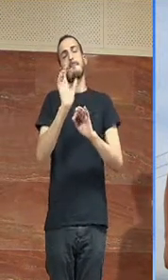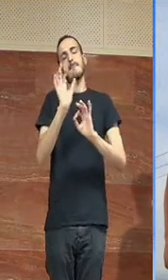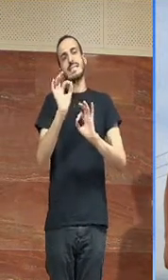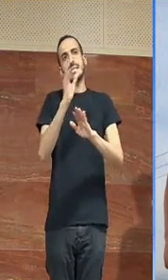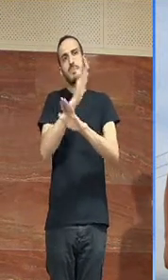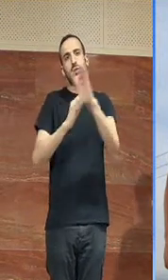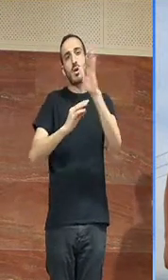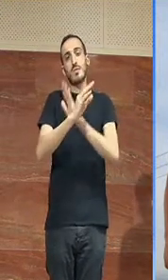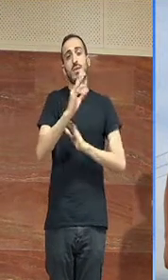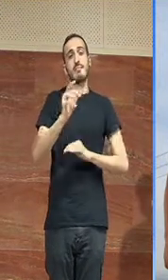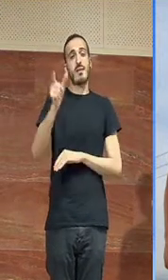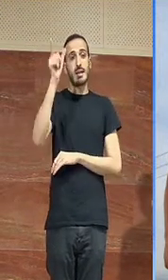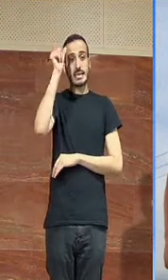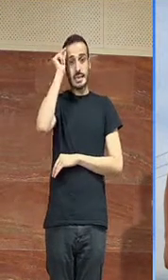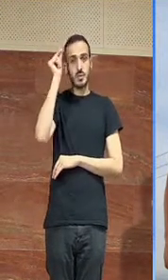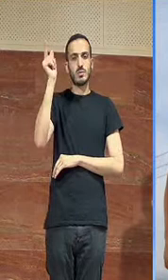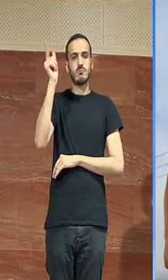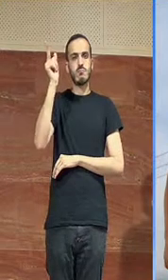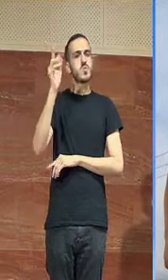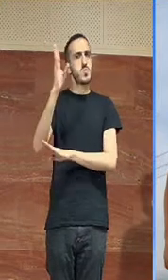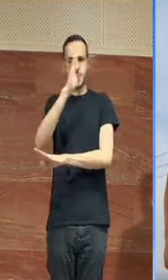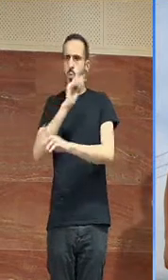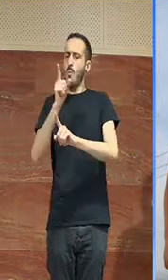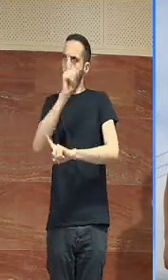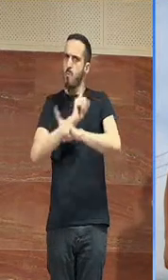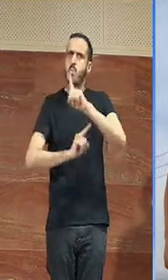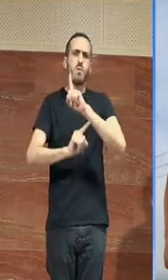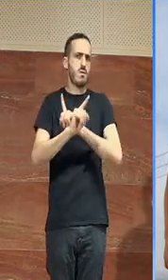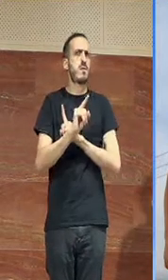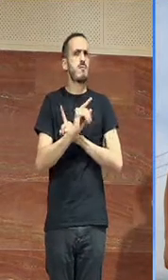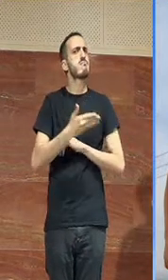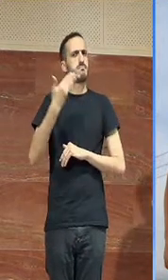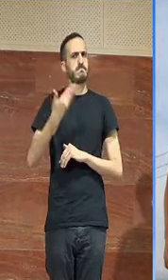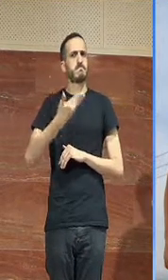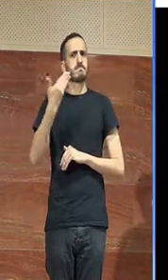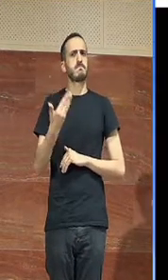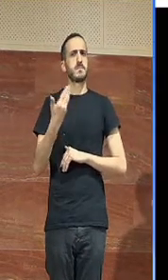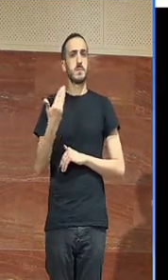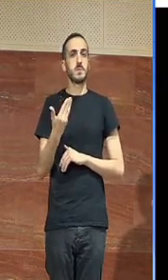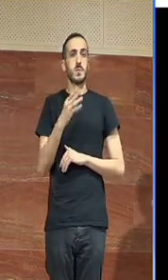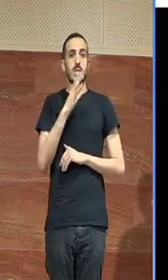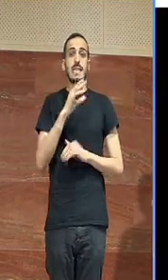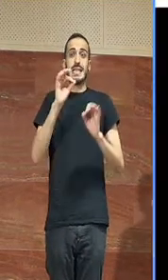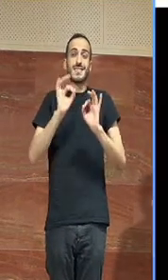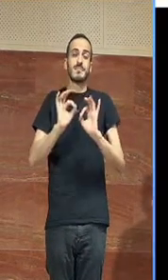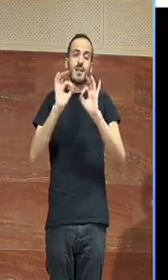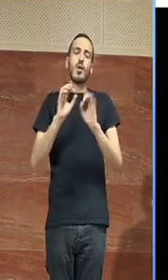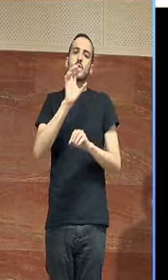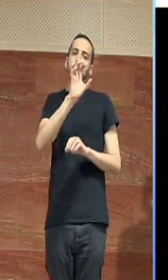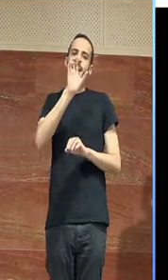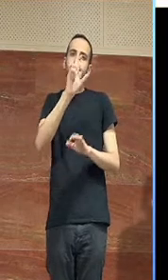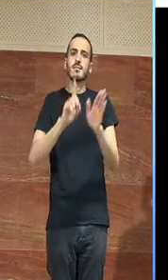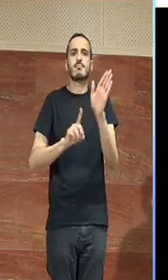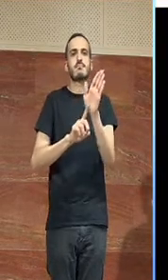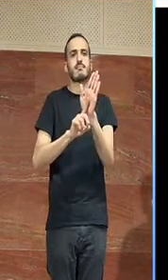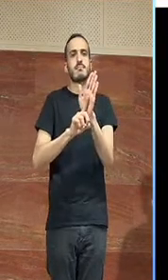discapacidad intelectual, supone un problema tremendo en los países en vías de desarrollo. Otro vídeo